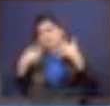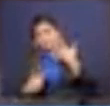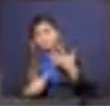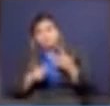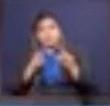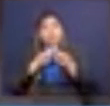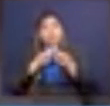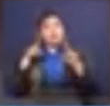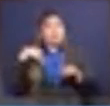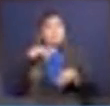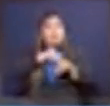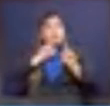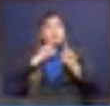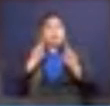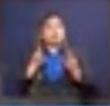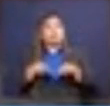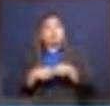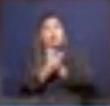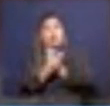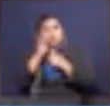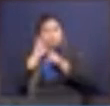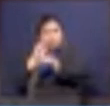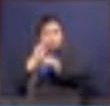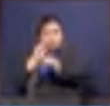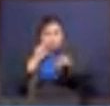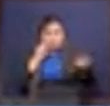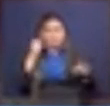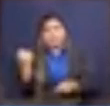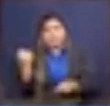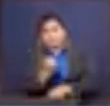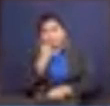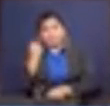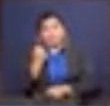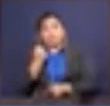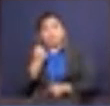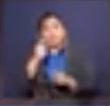riguroso del cumplimiento de las medidas de bioseguridad.